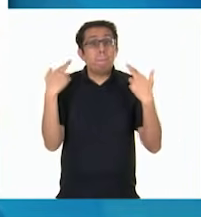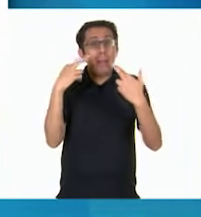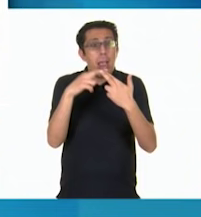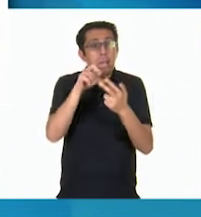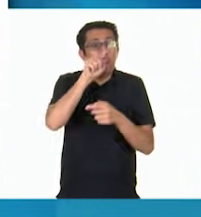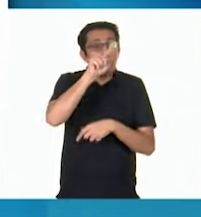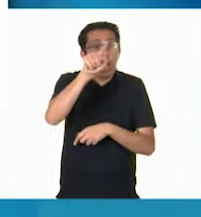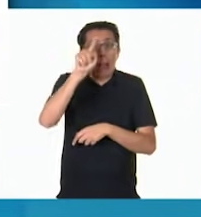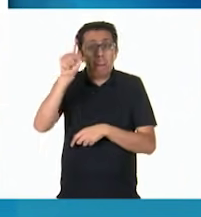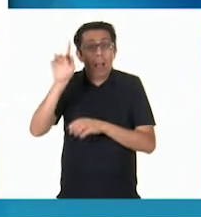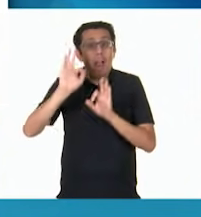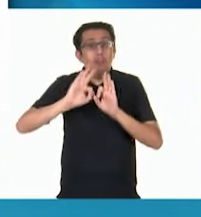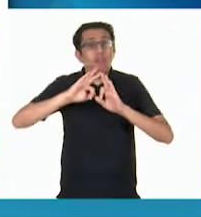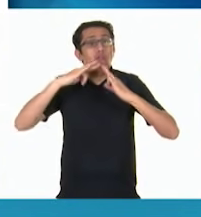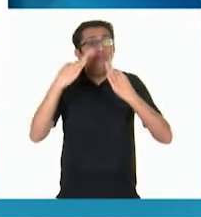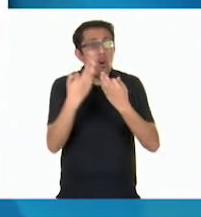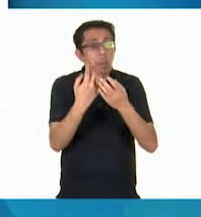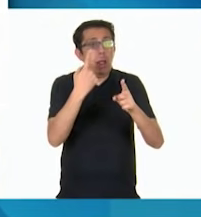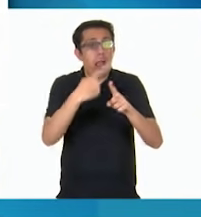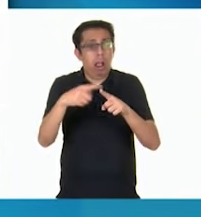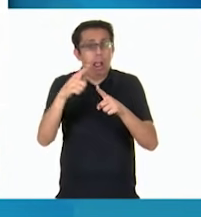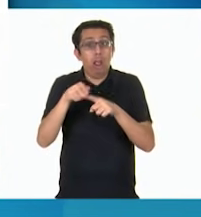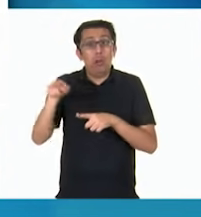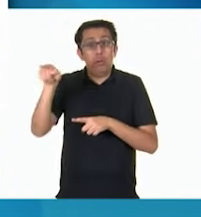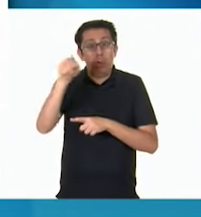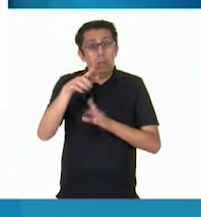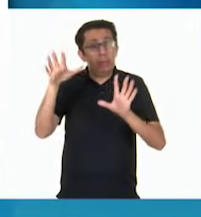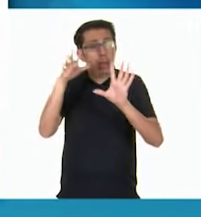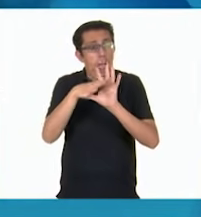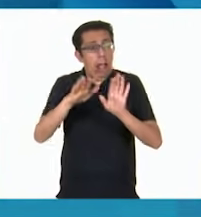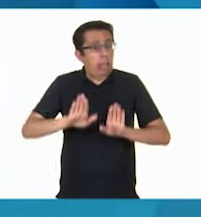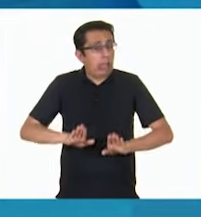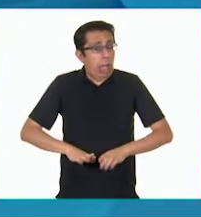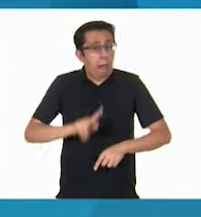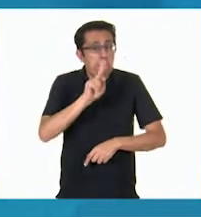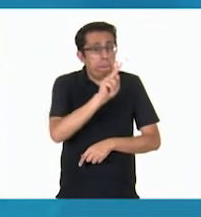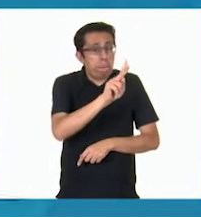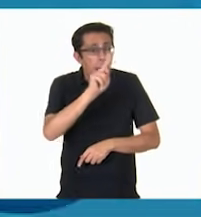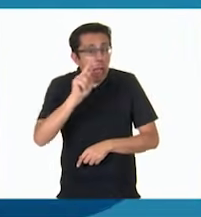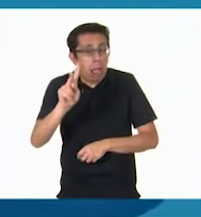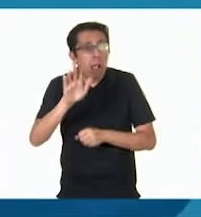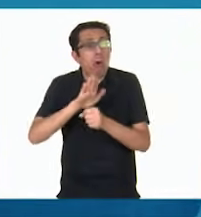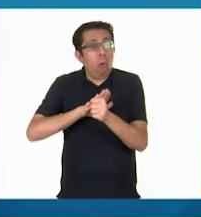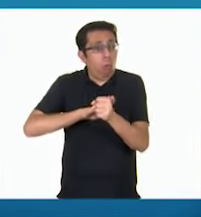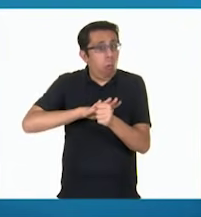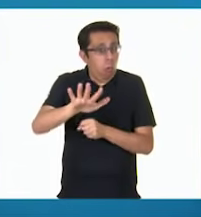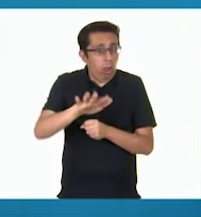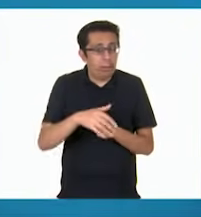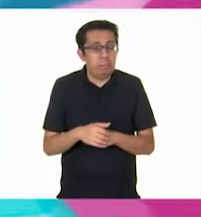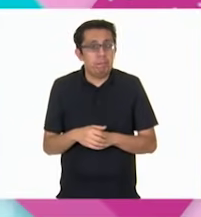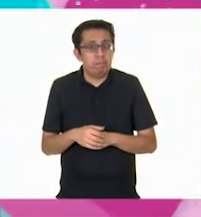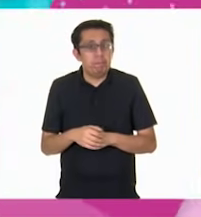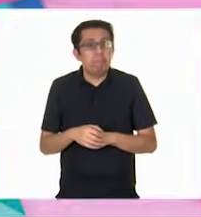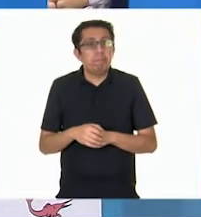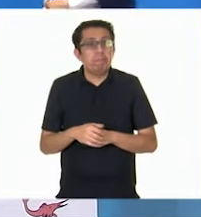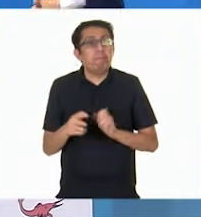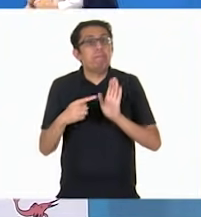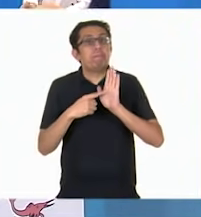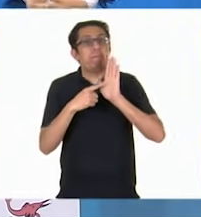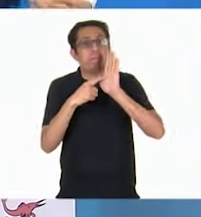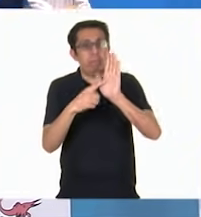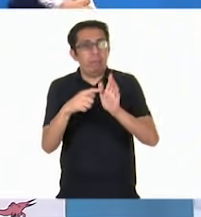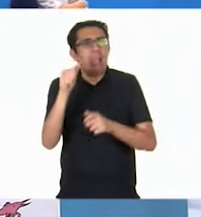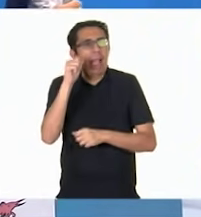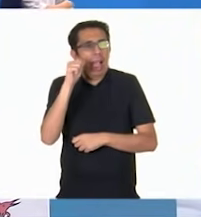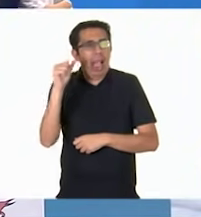figuras y ustedes dirán qué característica en común tienen esos cuadriláteros. Aquí tenemos el tablero del